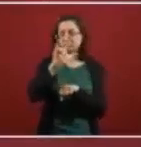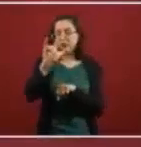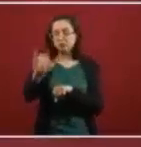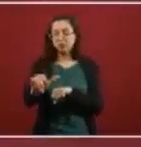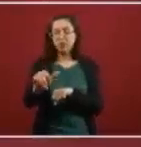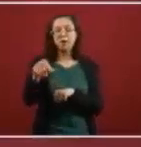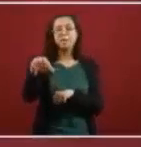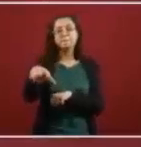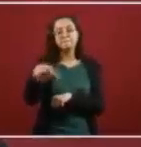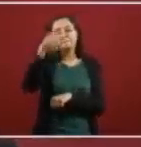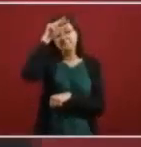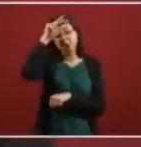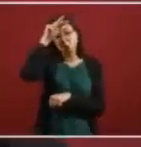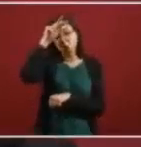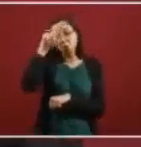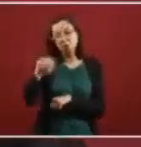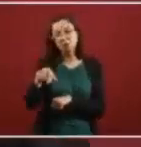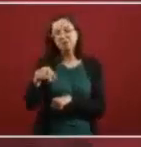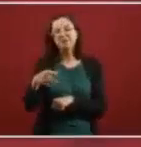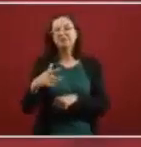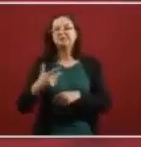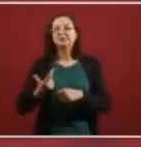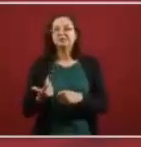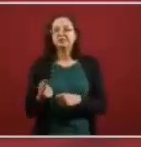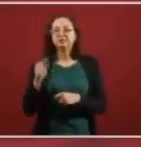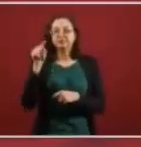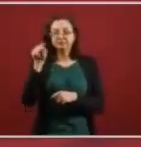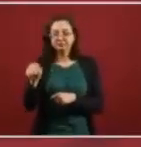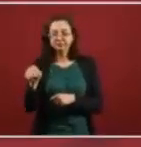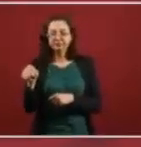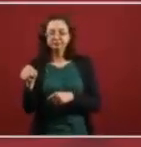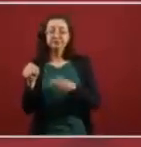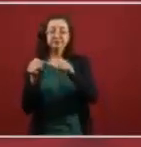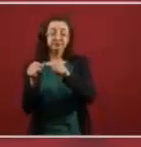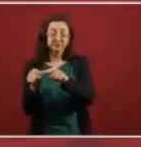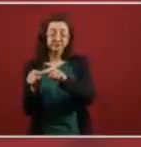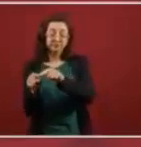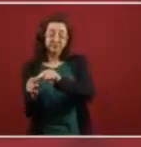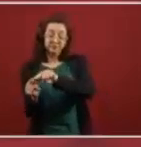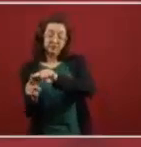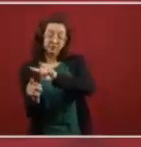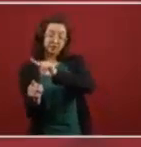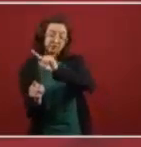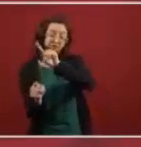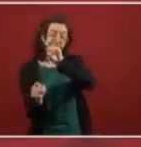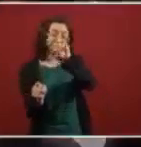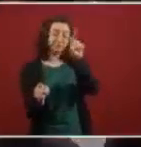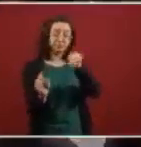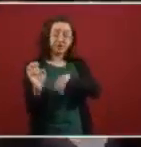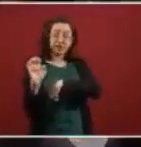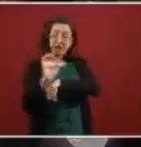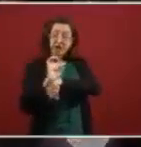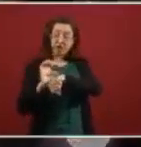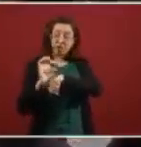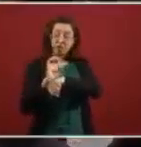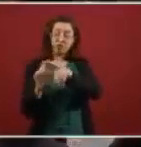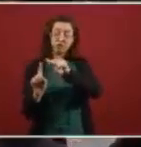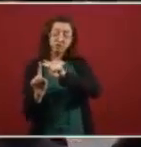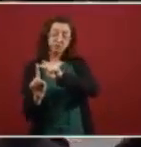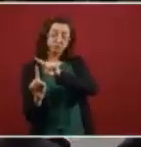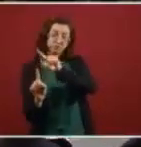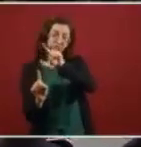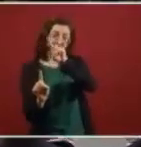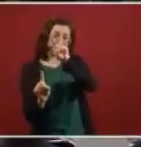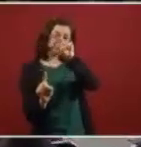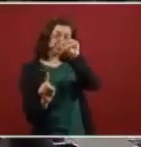perú estará en la ruta de perú cruzar el espacio aéreo de ecuador ya no bajar en guayaquil y